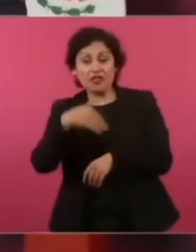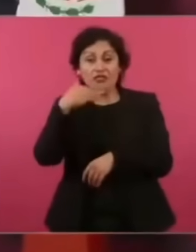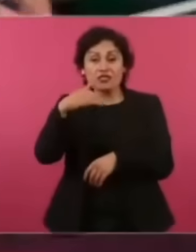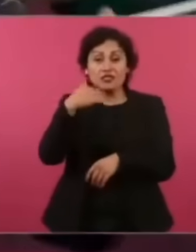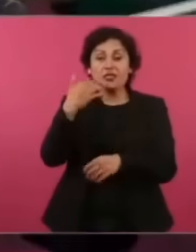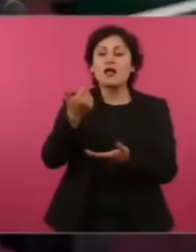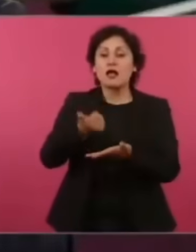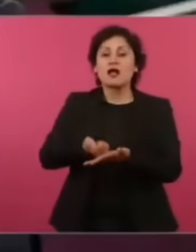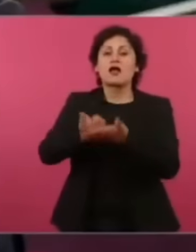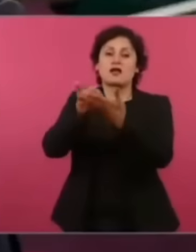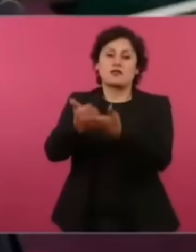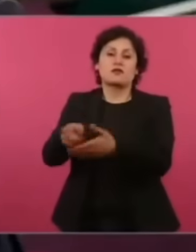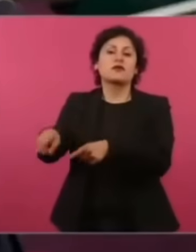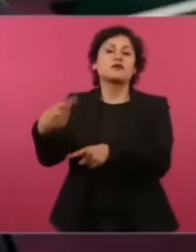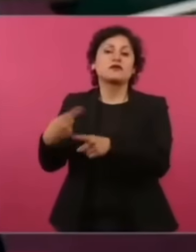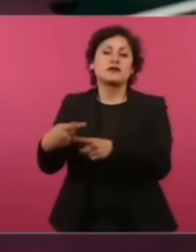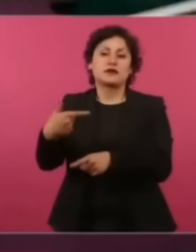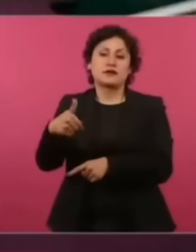Gascón.